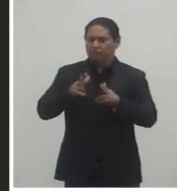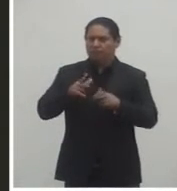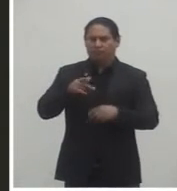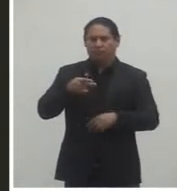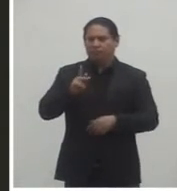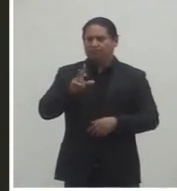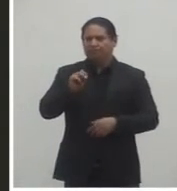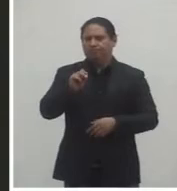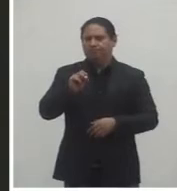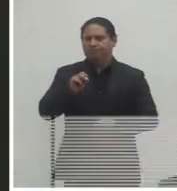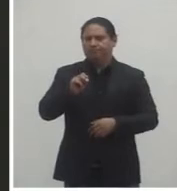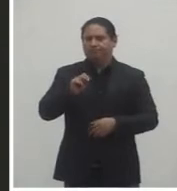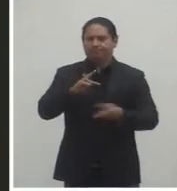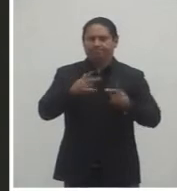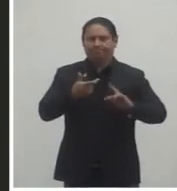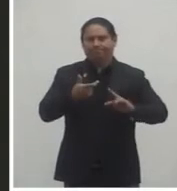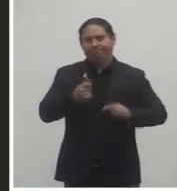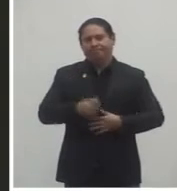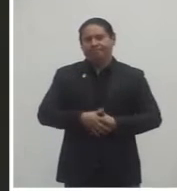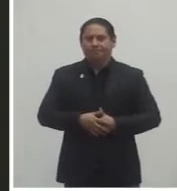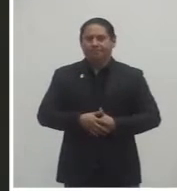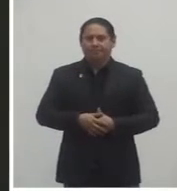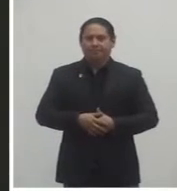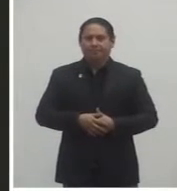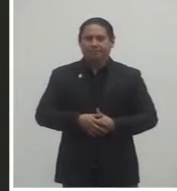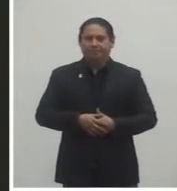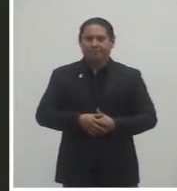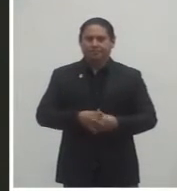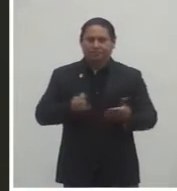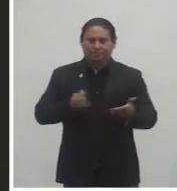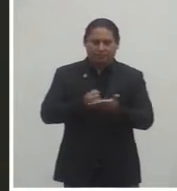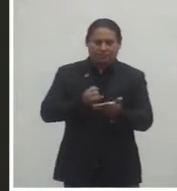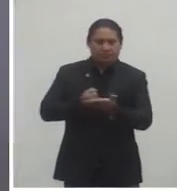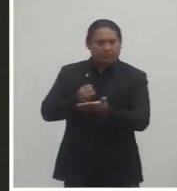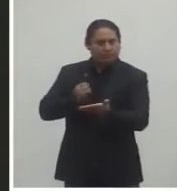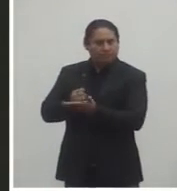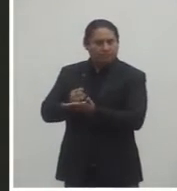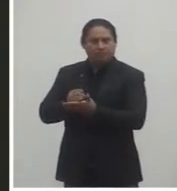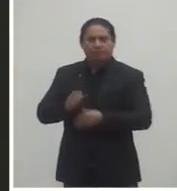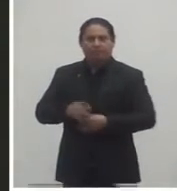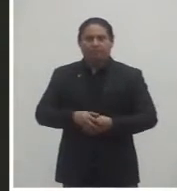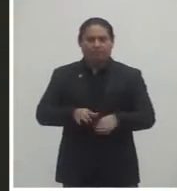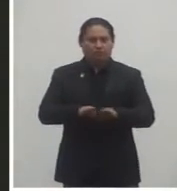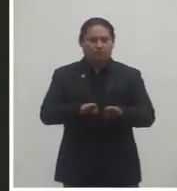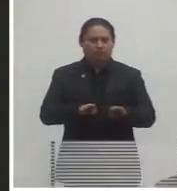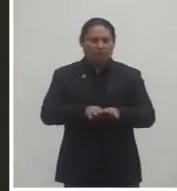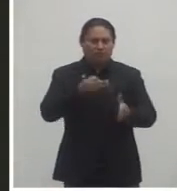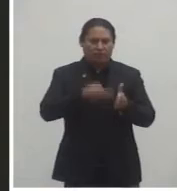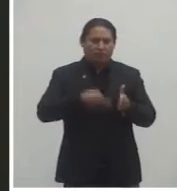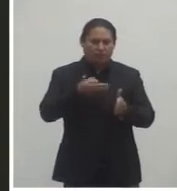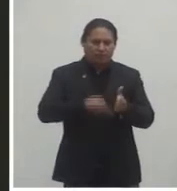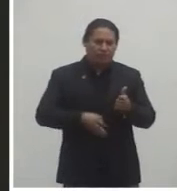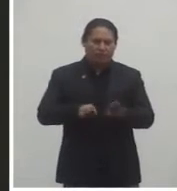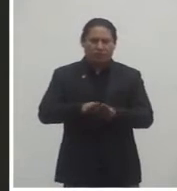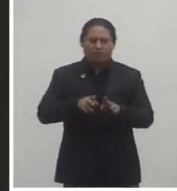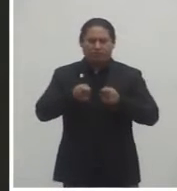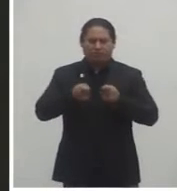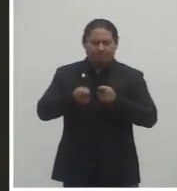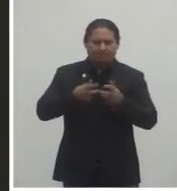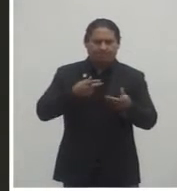así, sucedió lo contrario. El descuido en las decisiones, la premura y la falta de pericia